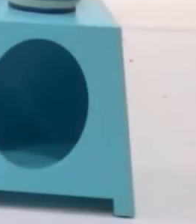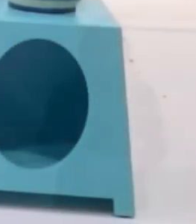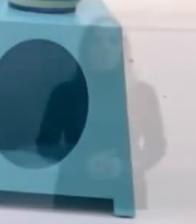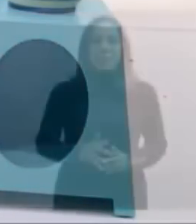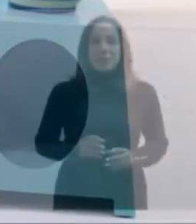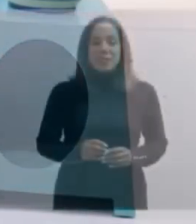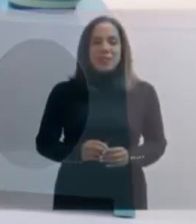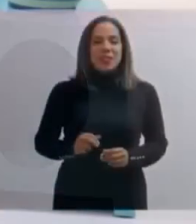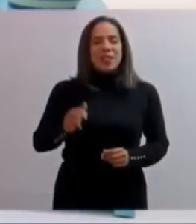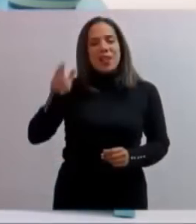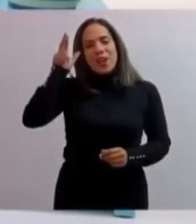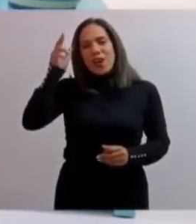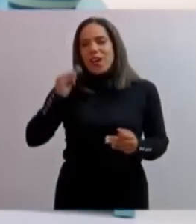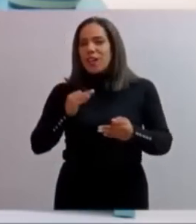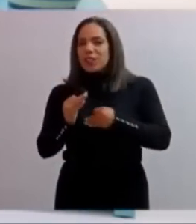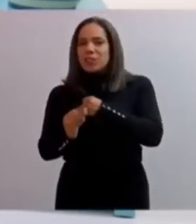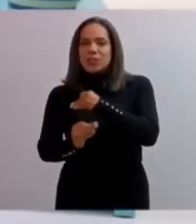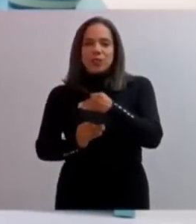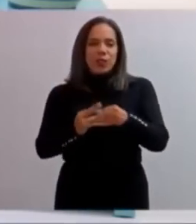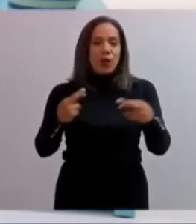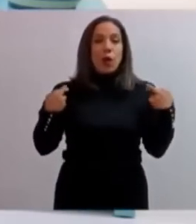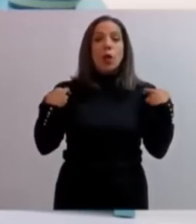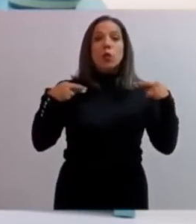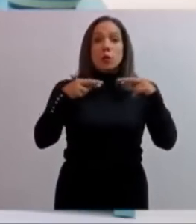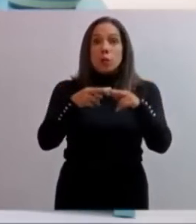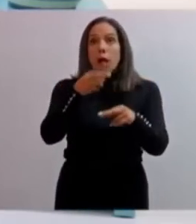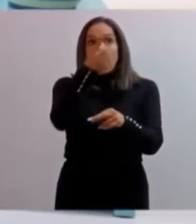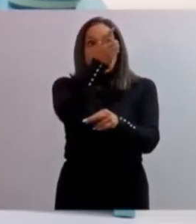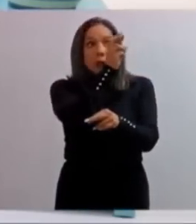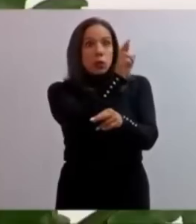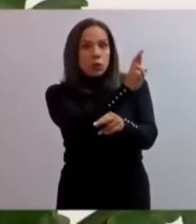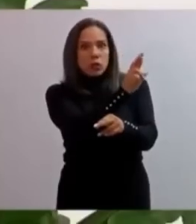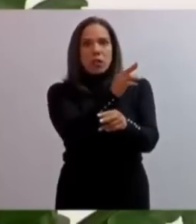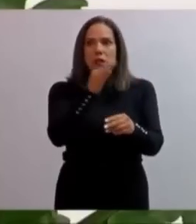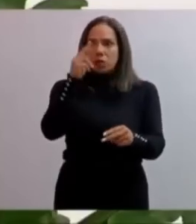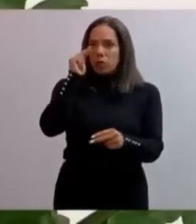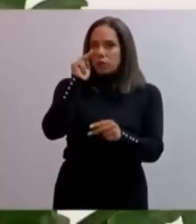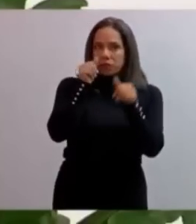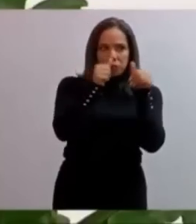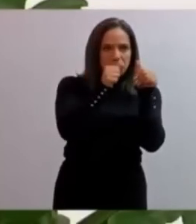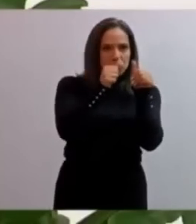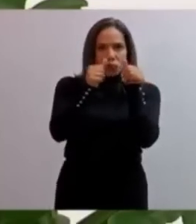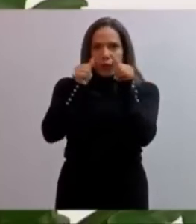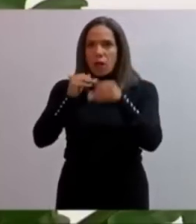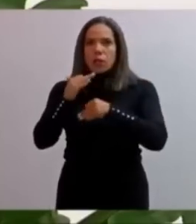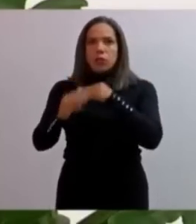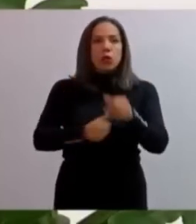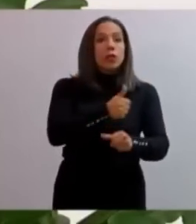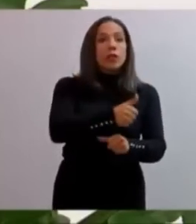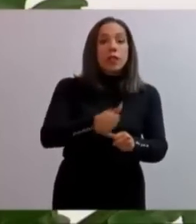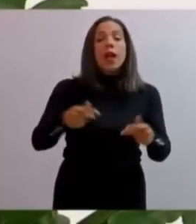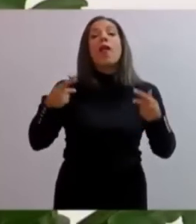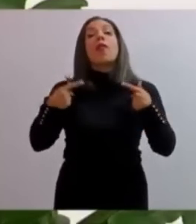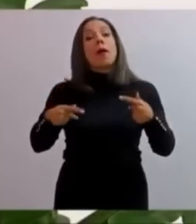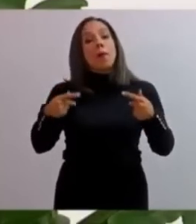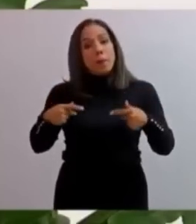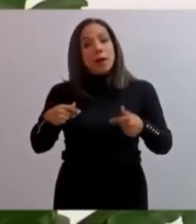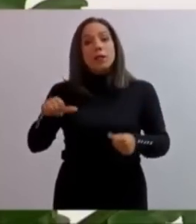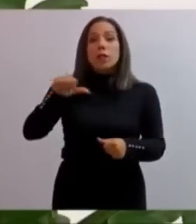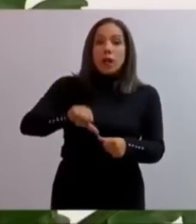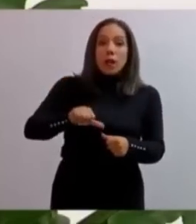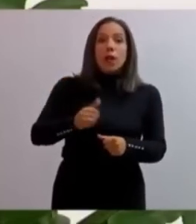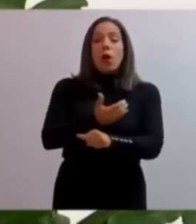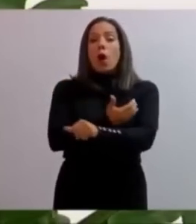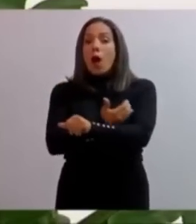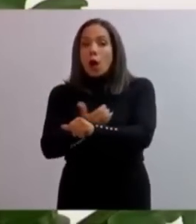Estimadas agentes educativas, maestras, directoras, supervisoras, estimados agentes educativos, maestros,